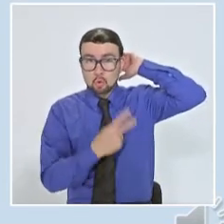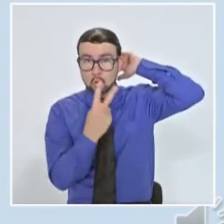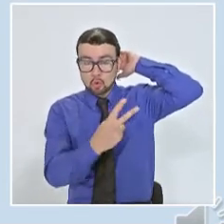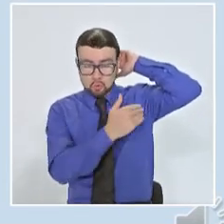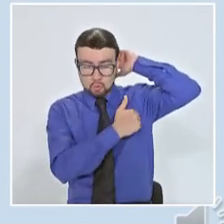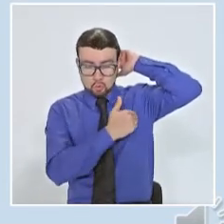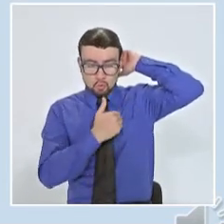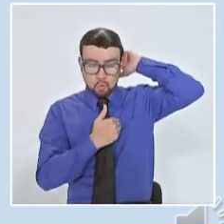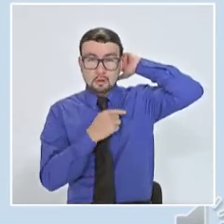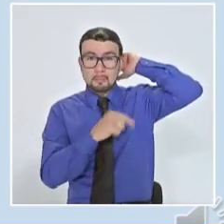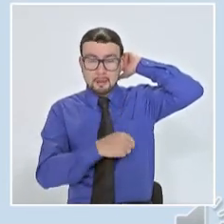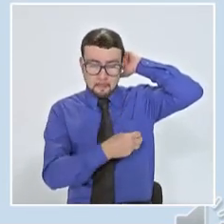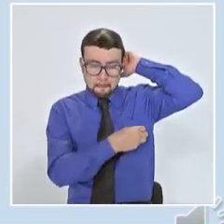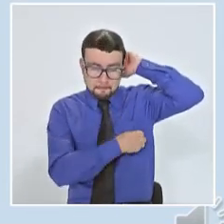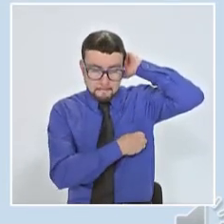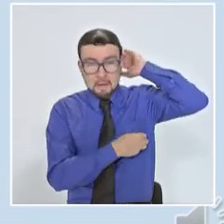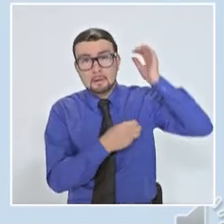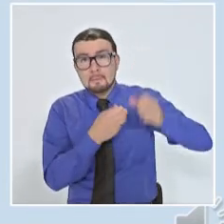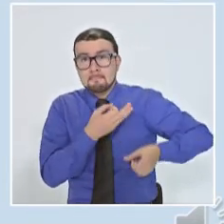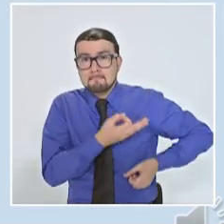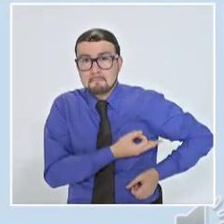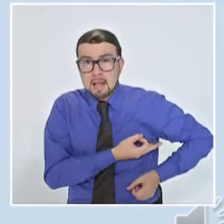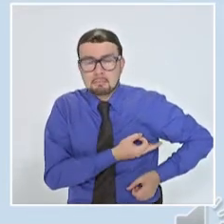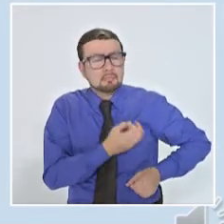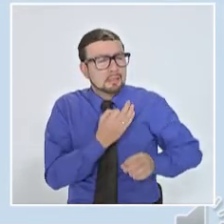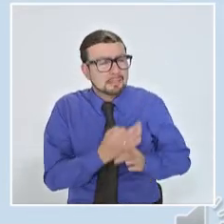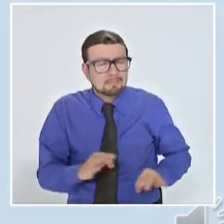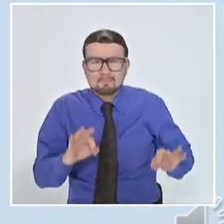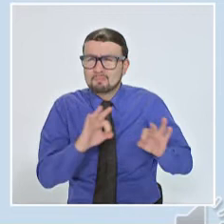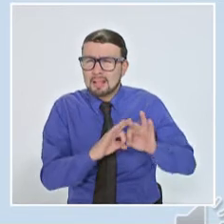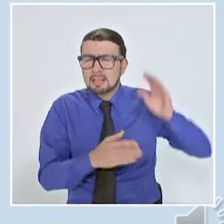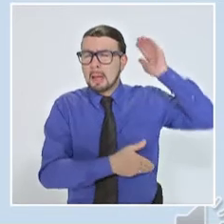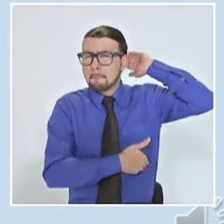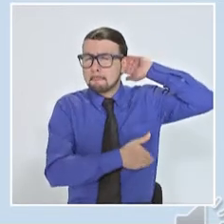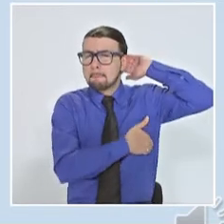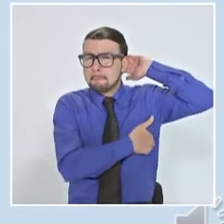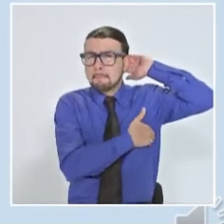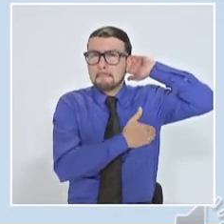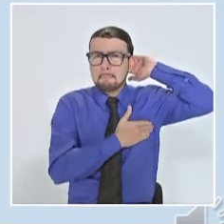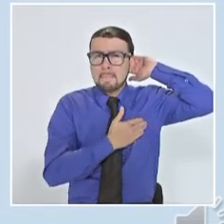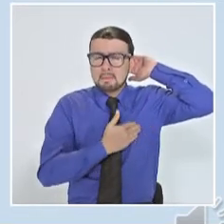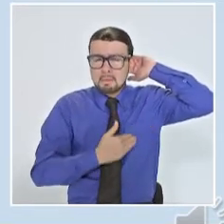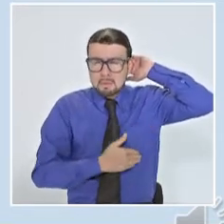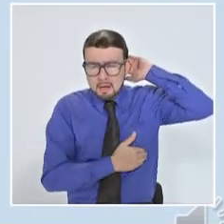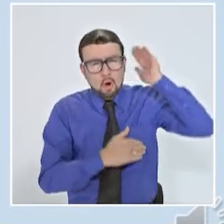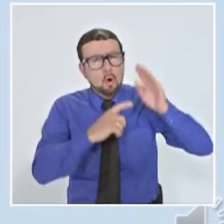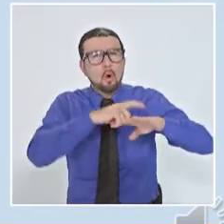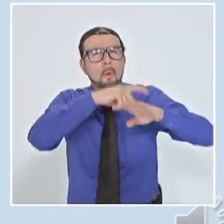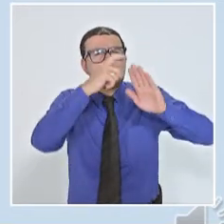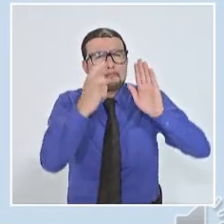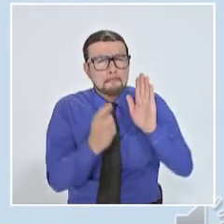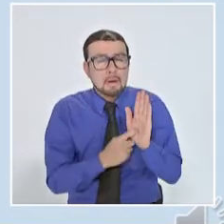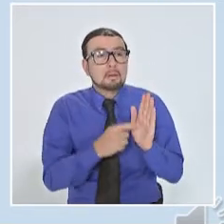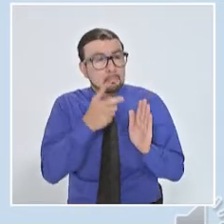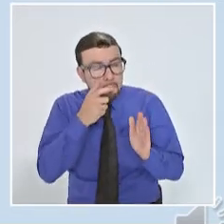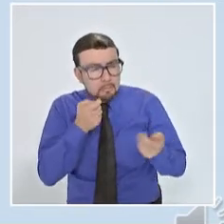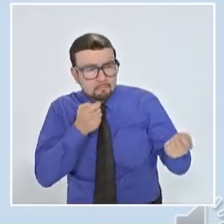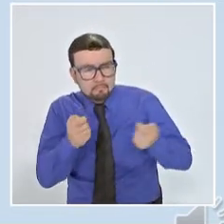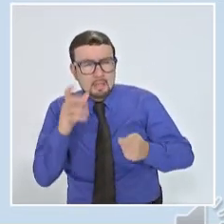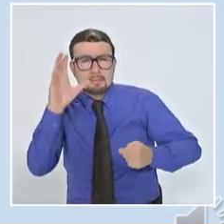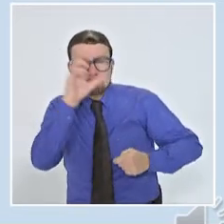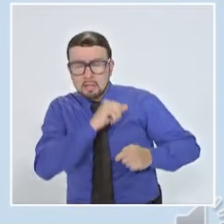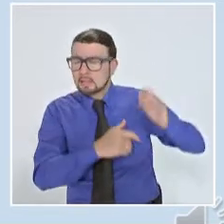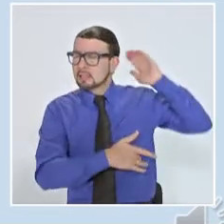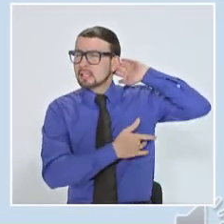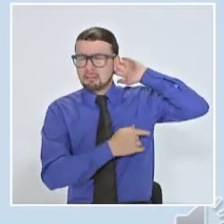cuadrante central, reforzando siempre la importancia de valorar esa área retroareolar. En esta imagen que